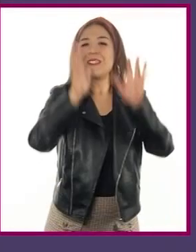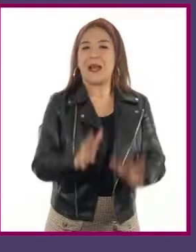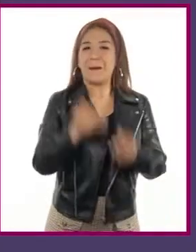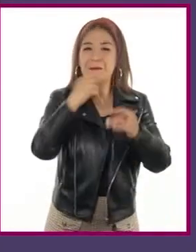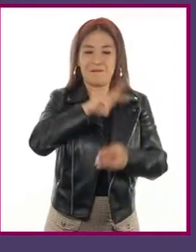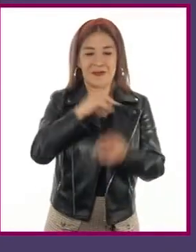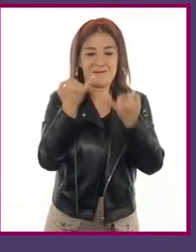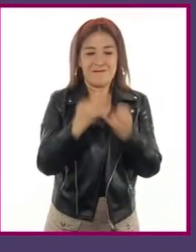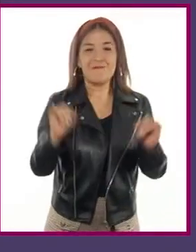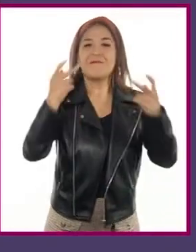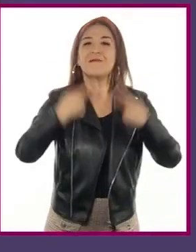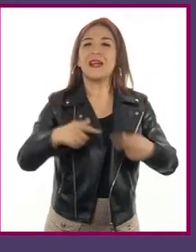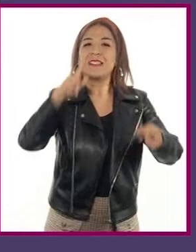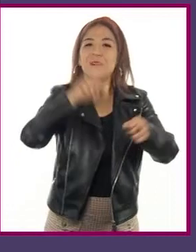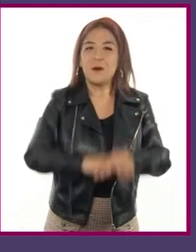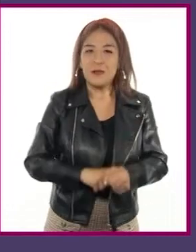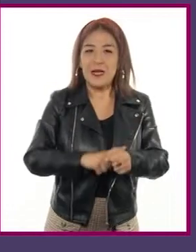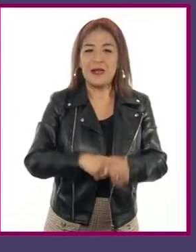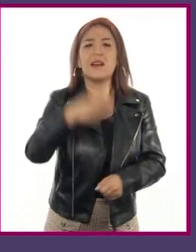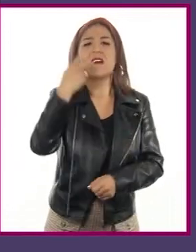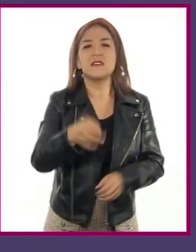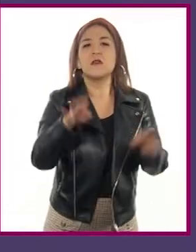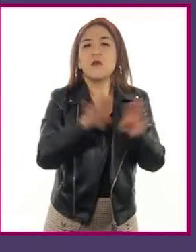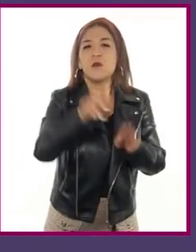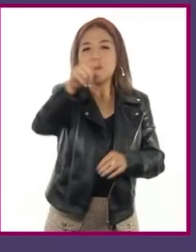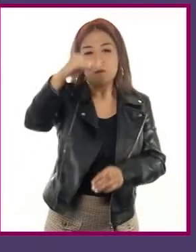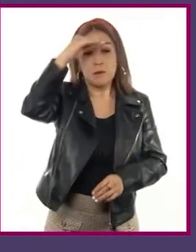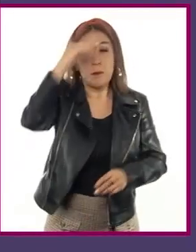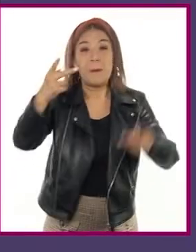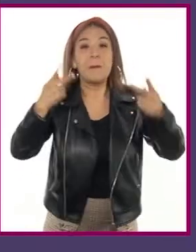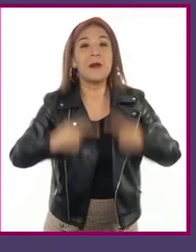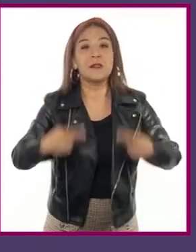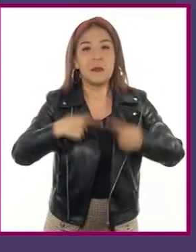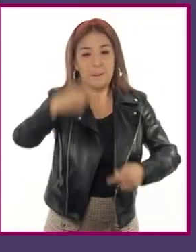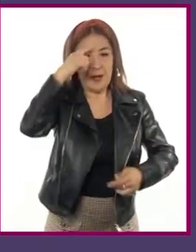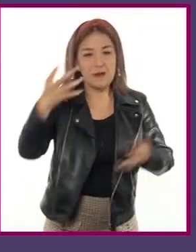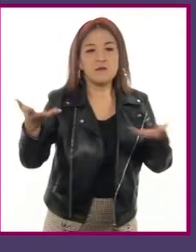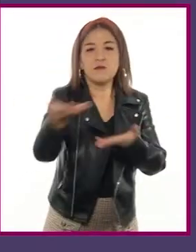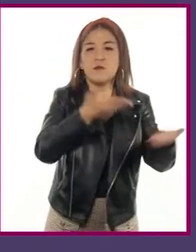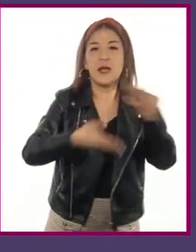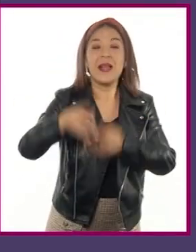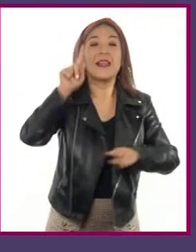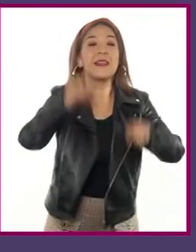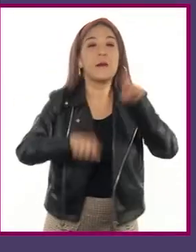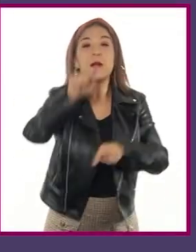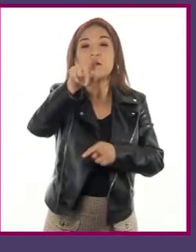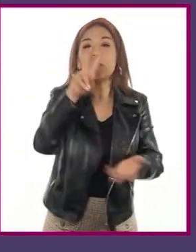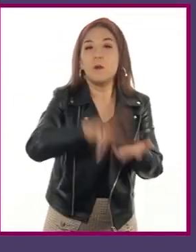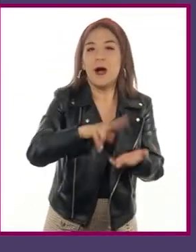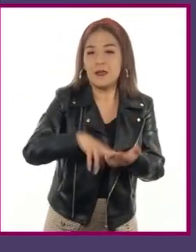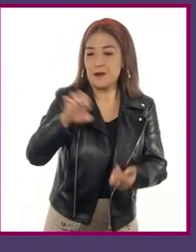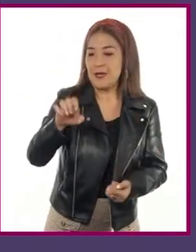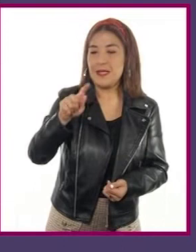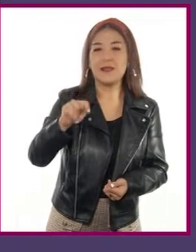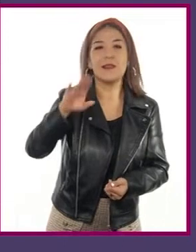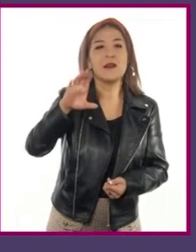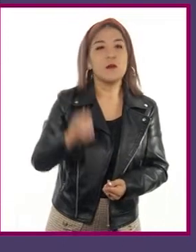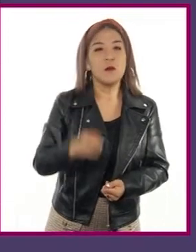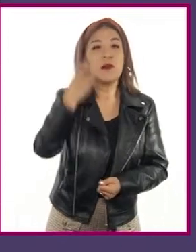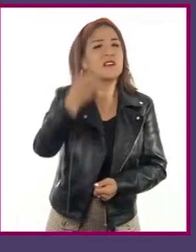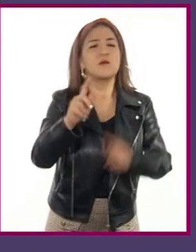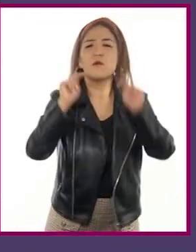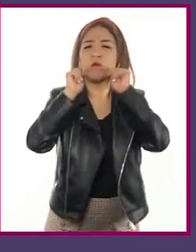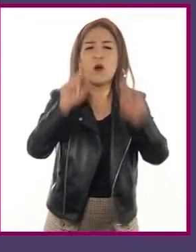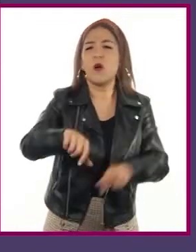moral. La autonomía moral es la facultad de una persona para actuar según sus valores éticos, independientemente